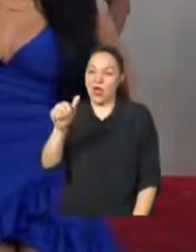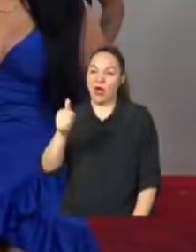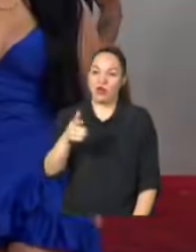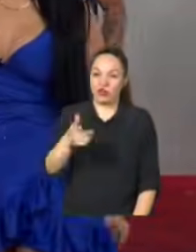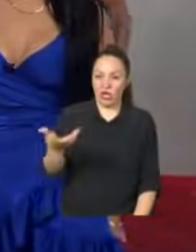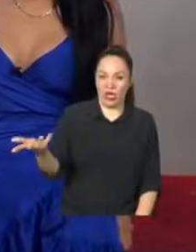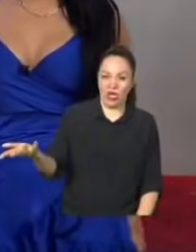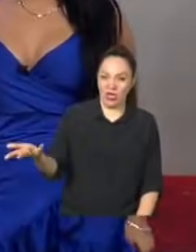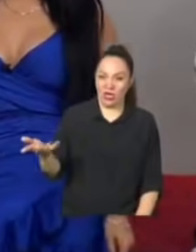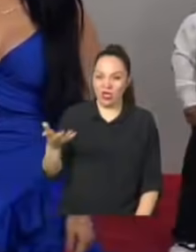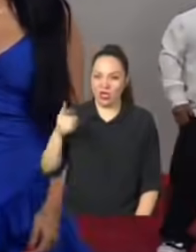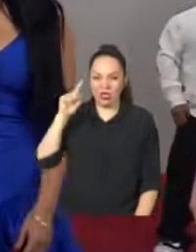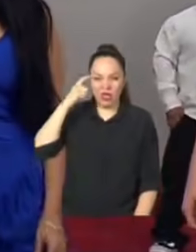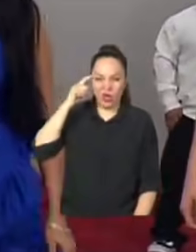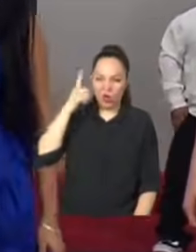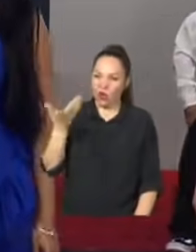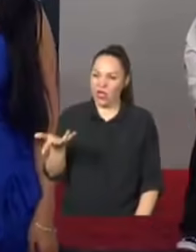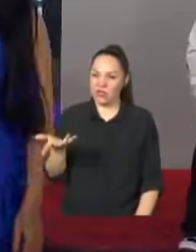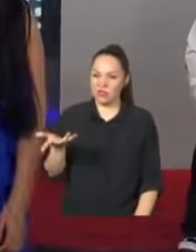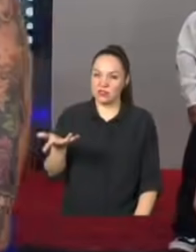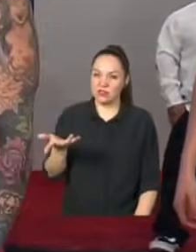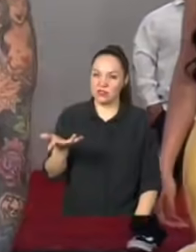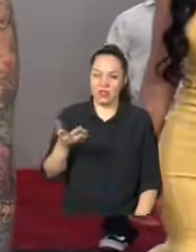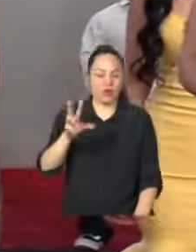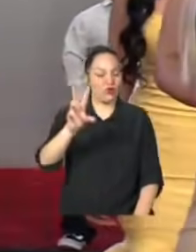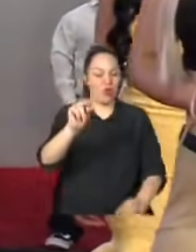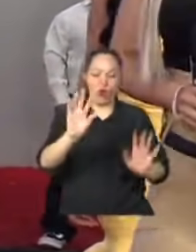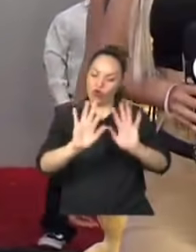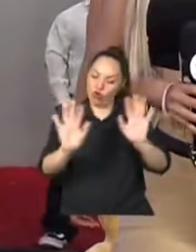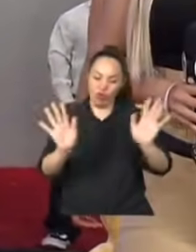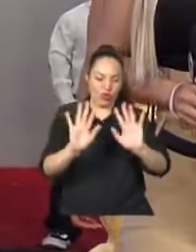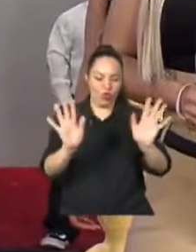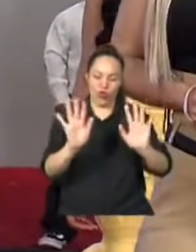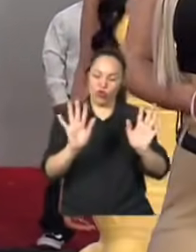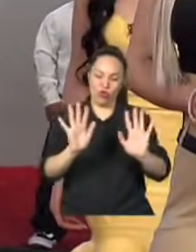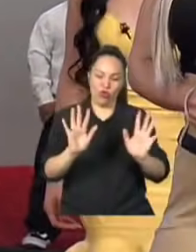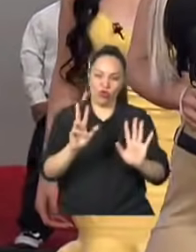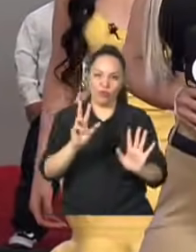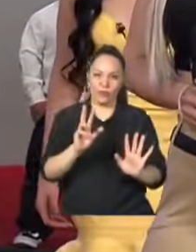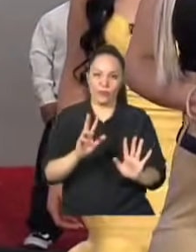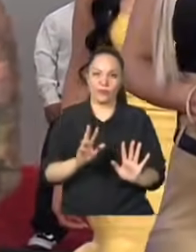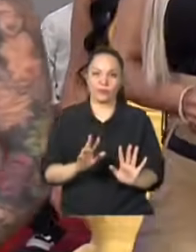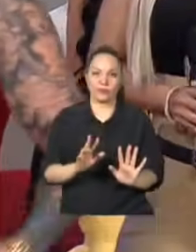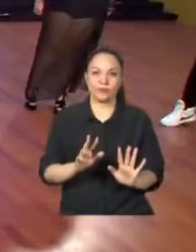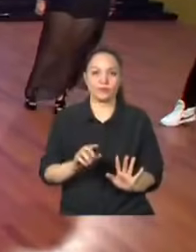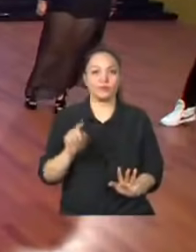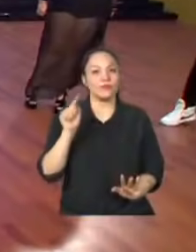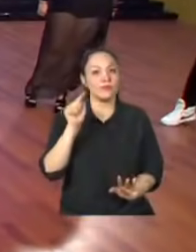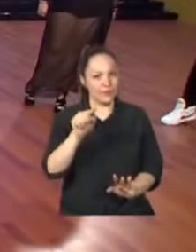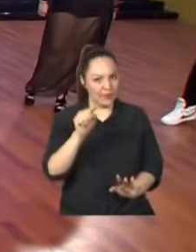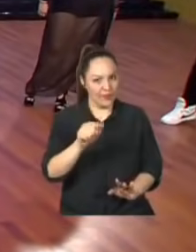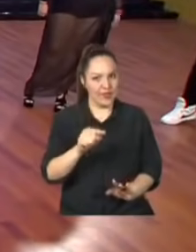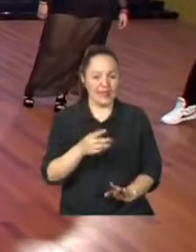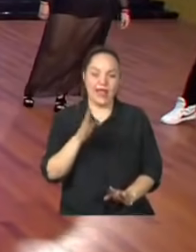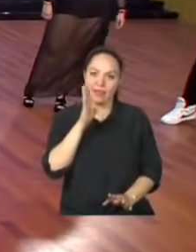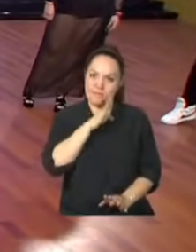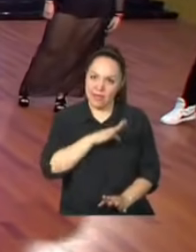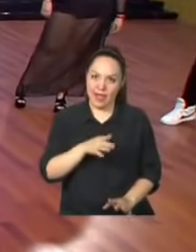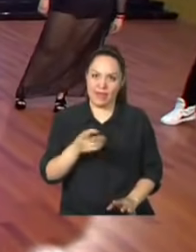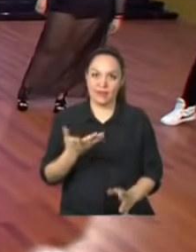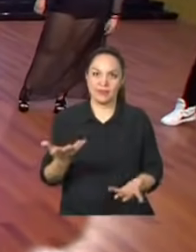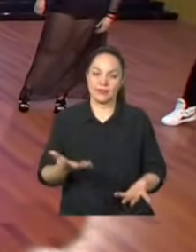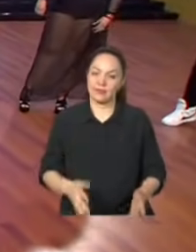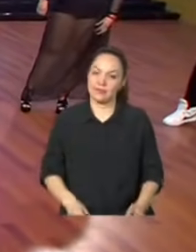es lo que yo pensaba. No es lo que yo pensaba. Y te va a quemar, te va a quemar.